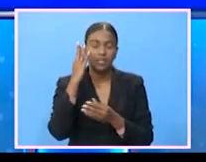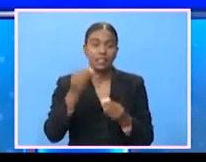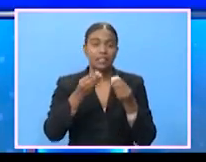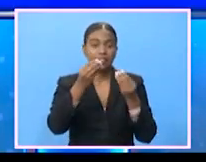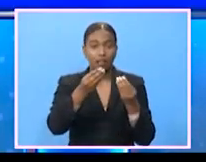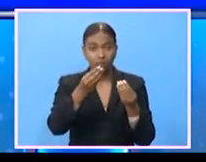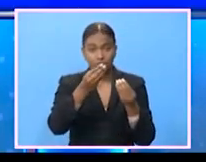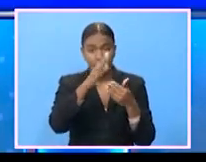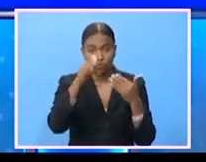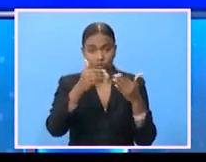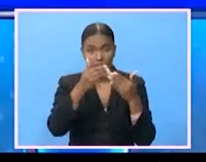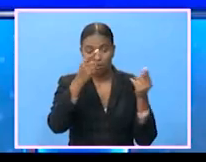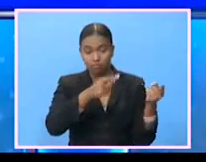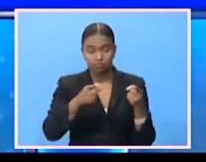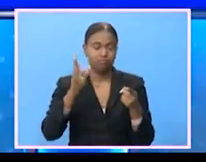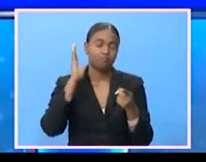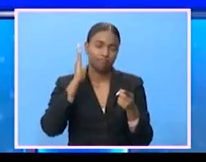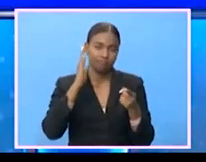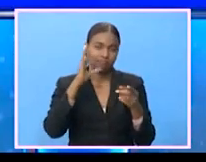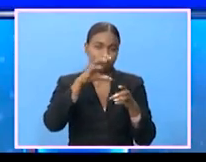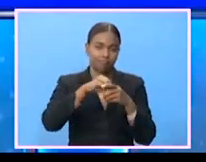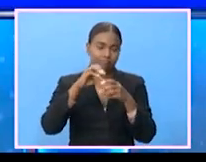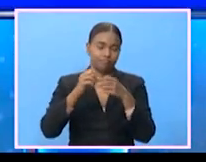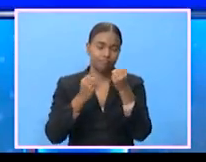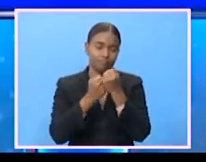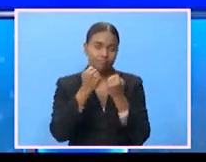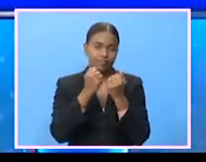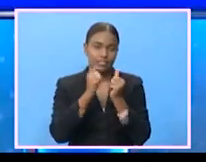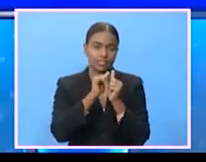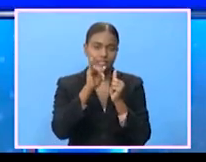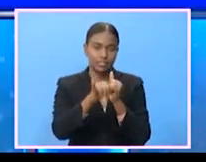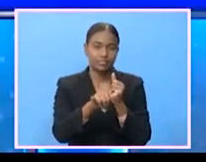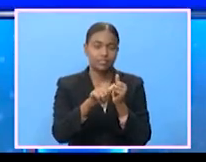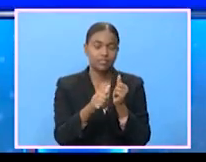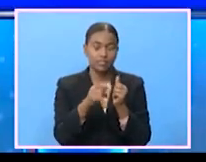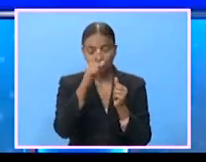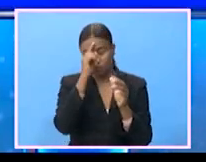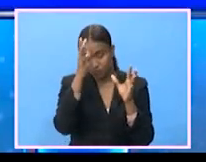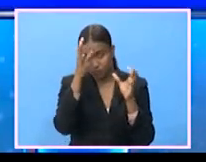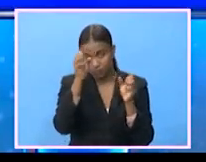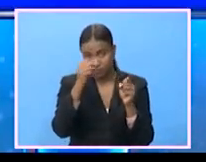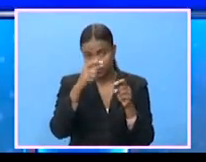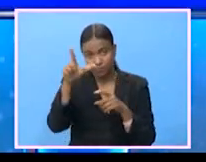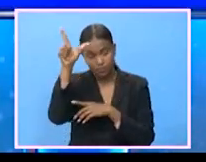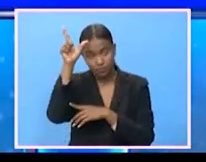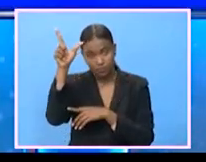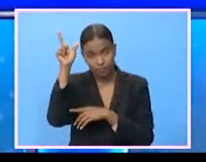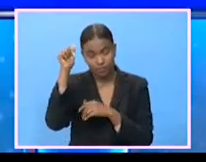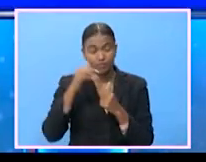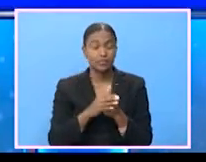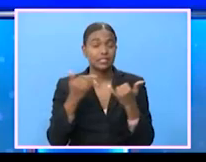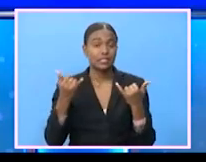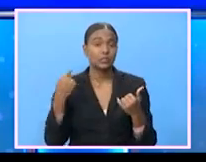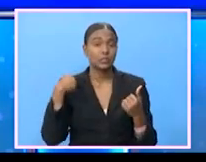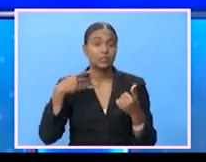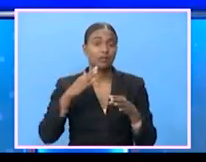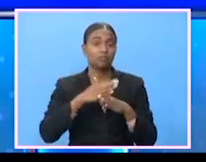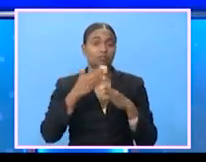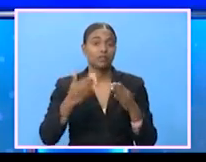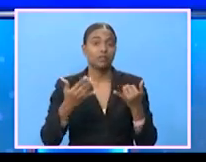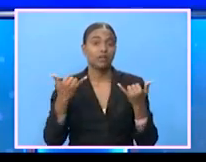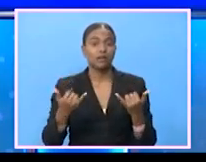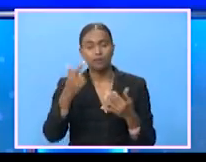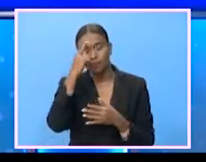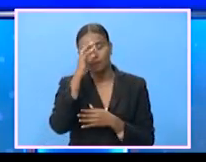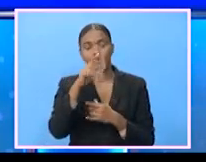a ustedes todos los detalles de la participación en esta conferencia del presidente Luis Abinader. De esta manera concluimos esta